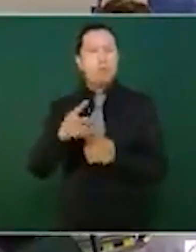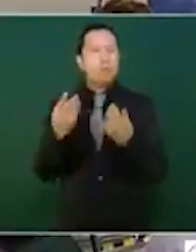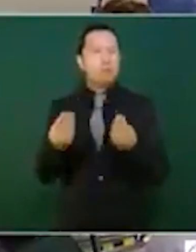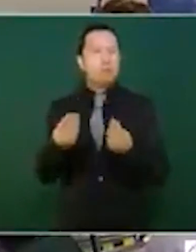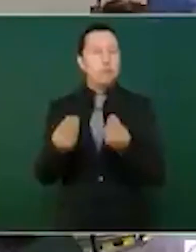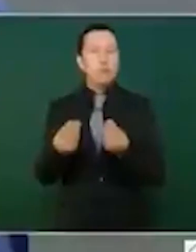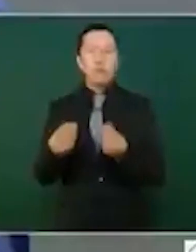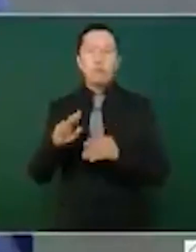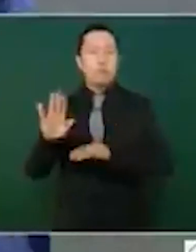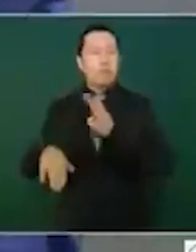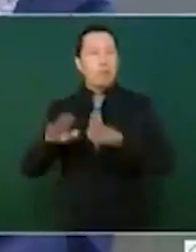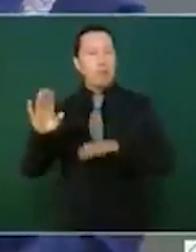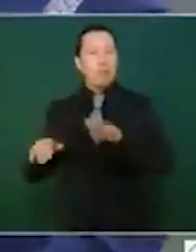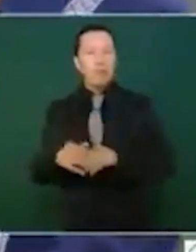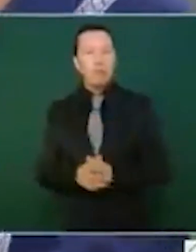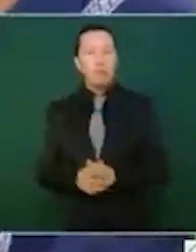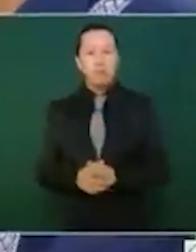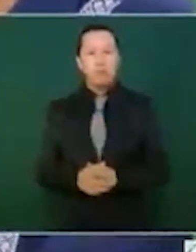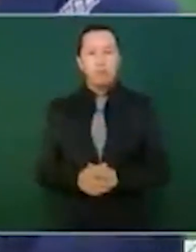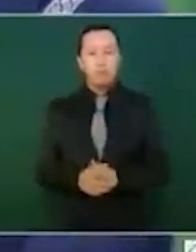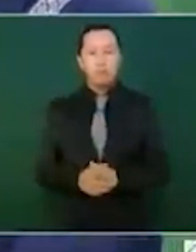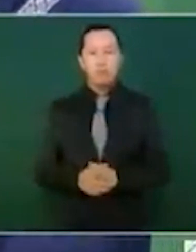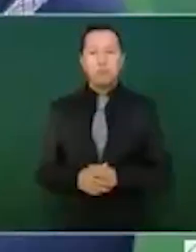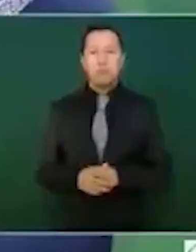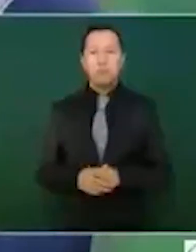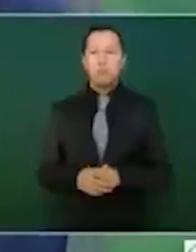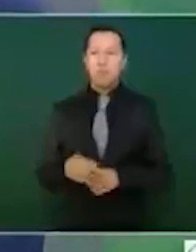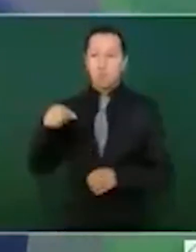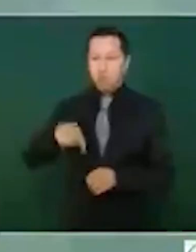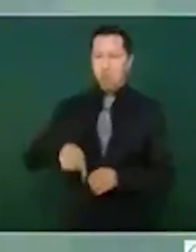2023 tendrá uno de los mejores sistemas del mundo tras hablar sobre el desabasto de medicamentos.